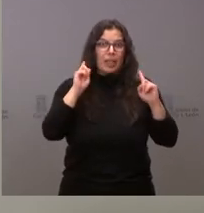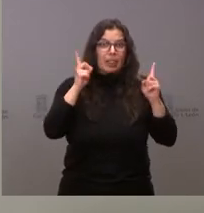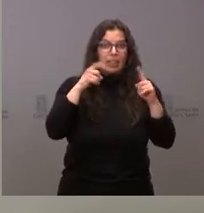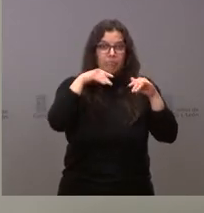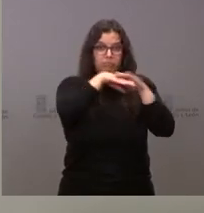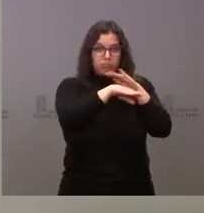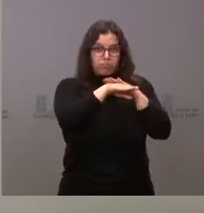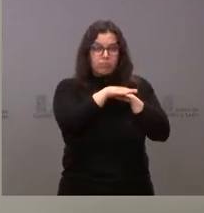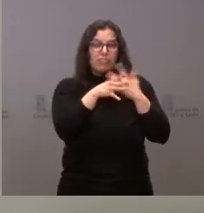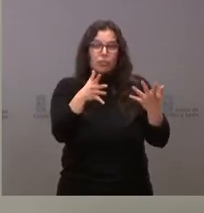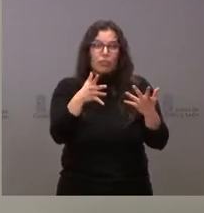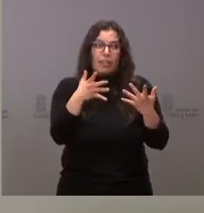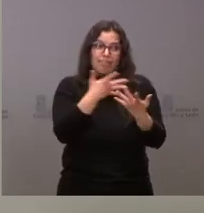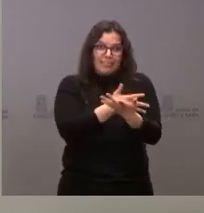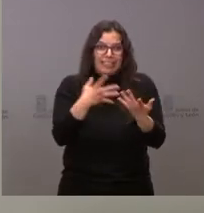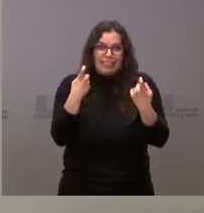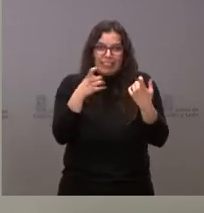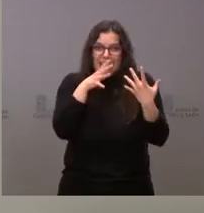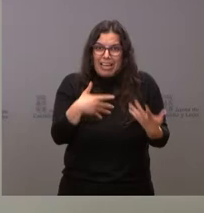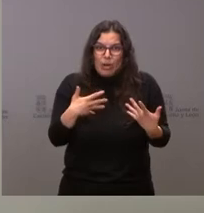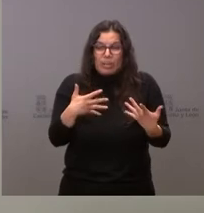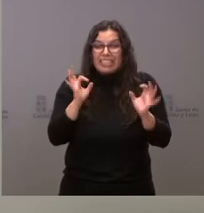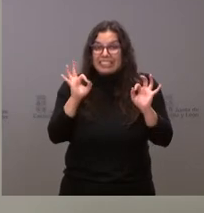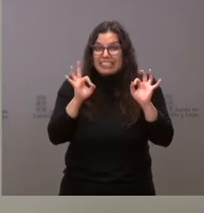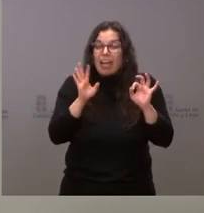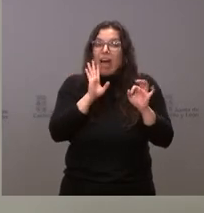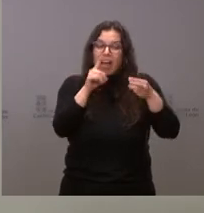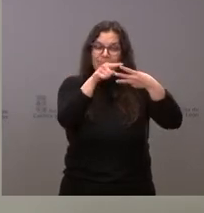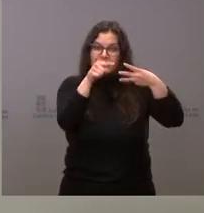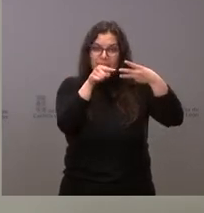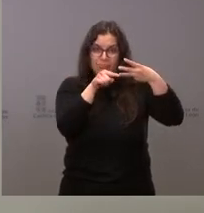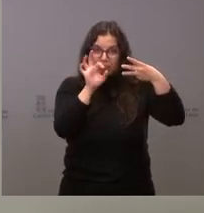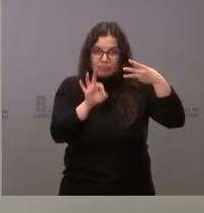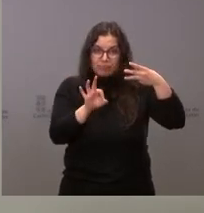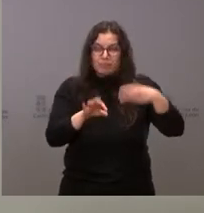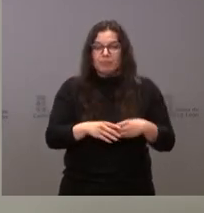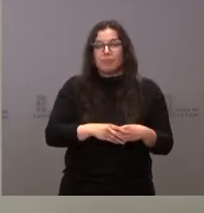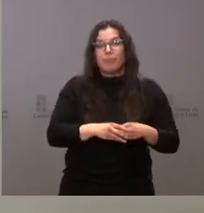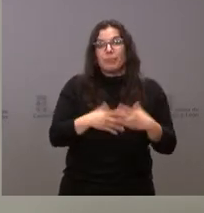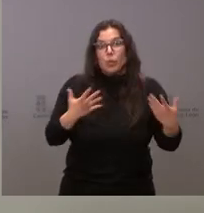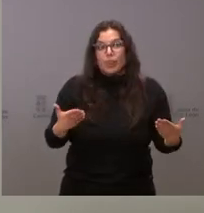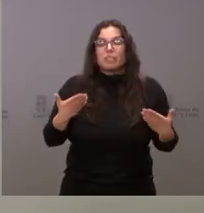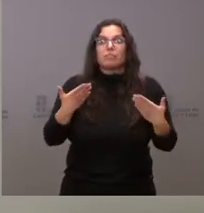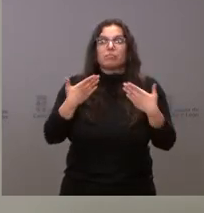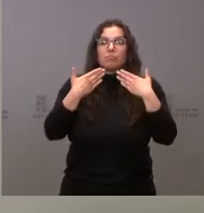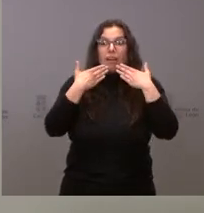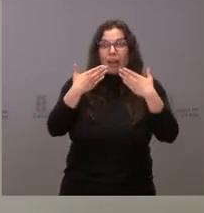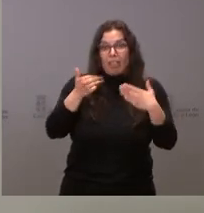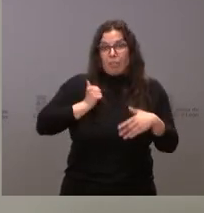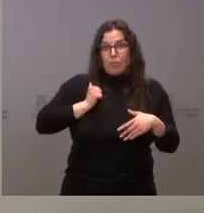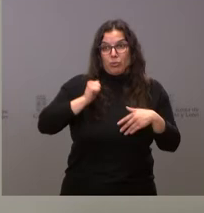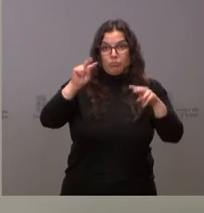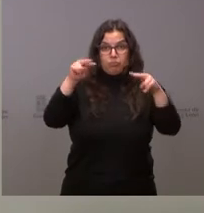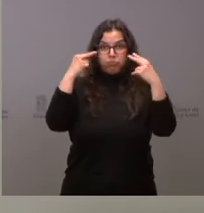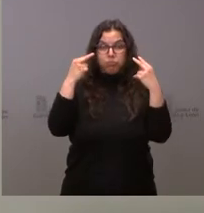es imperiosa en estos momentos particularmente en los grupos que les he señalado y agradezco a través de sus medios de comunicación la